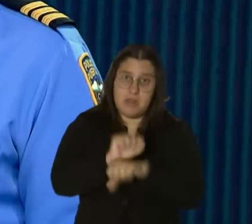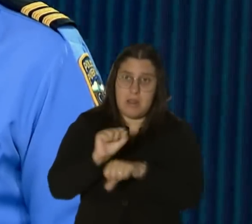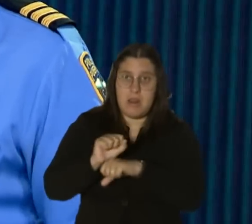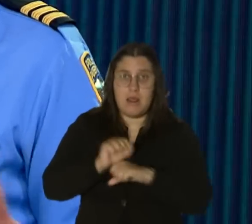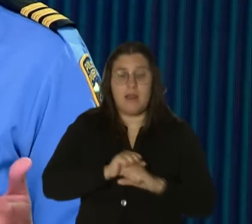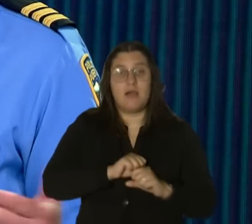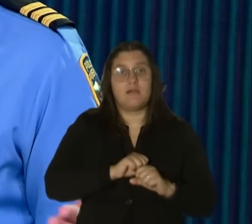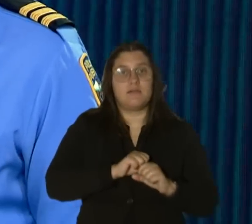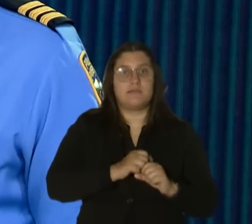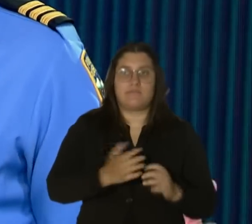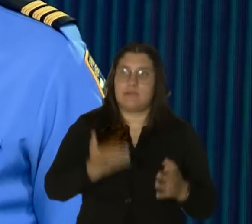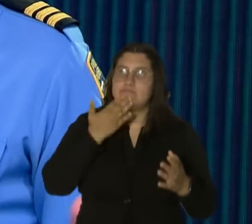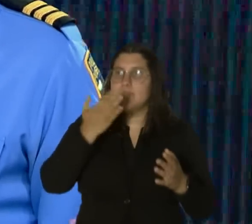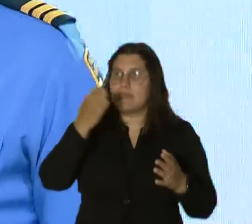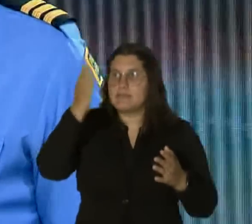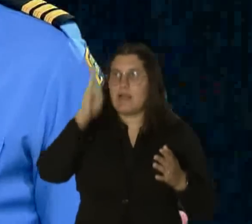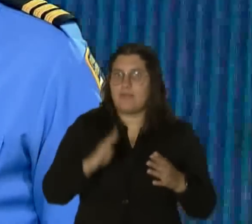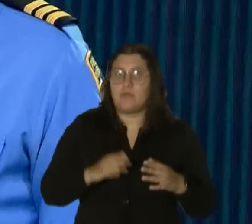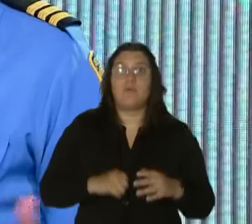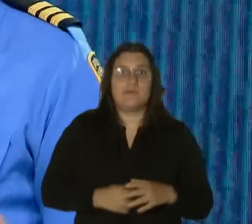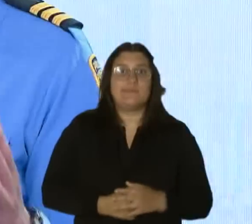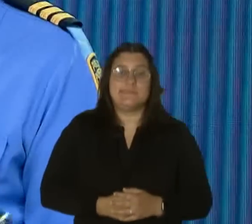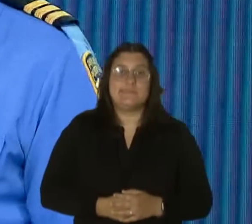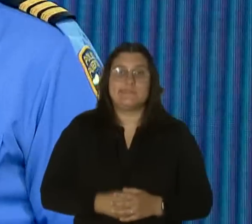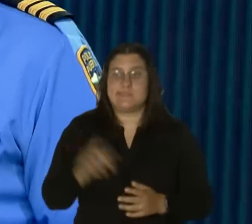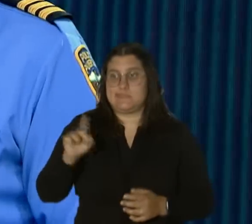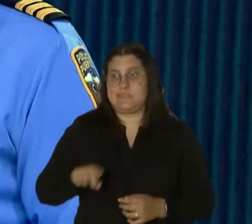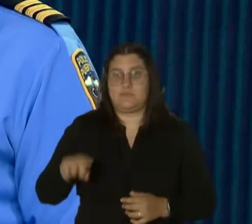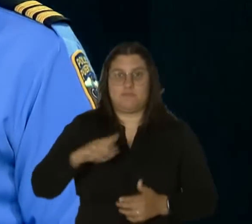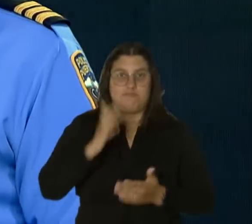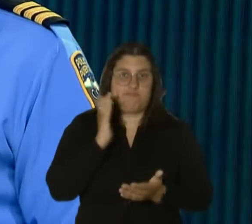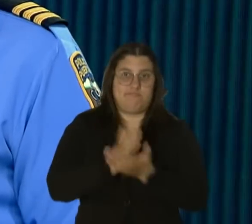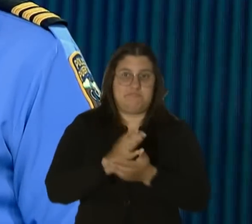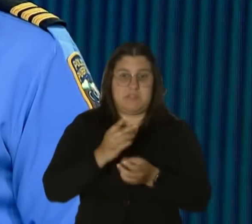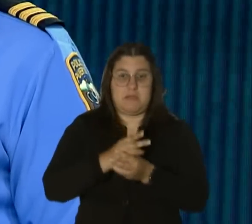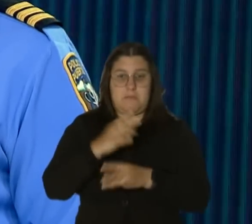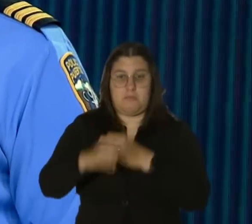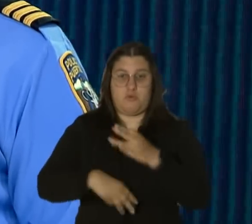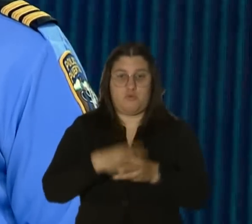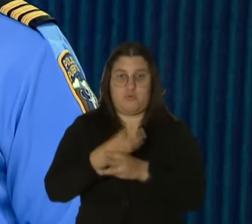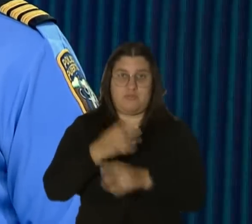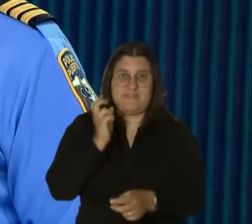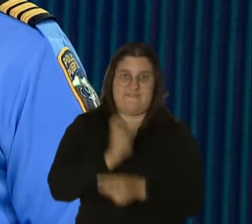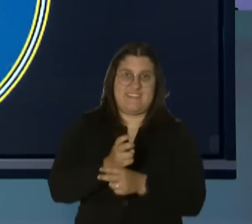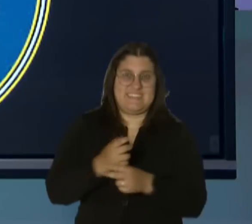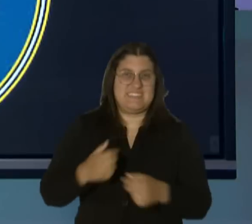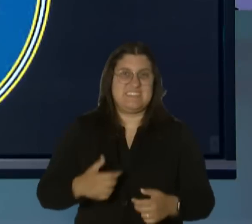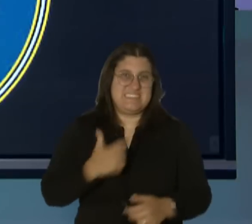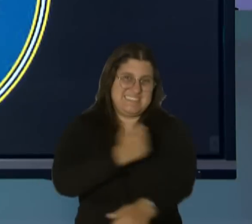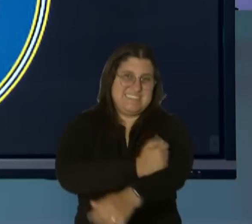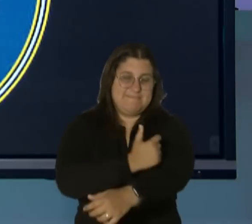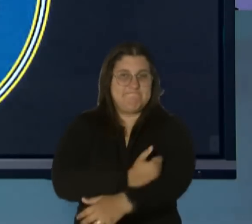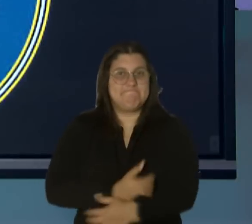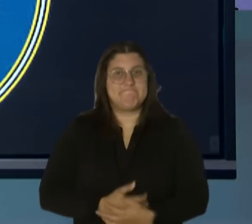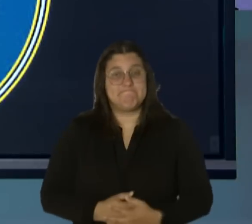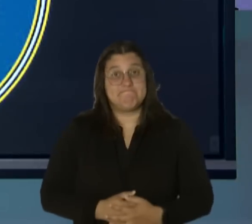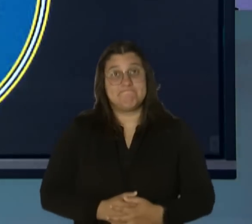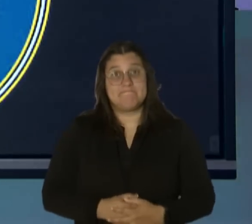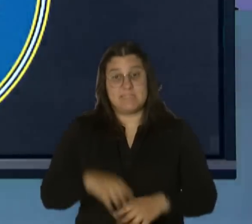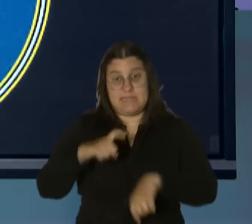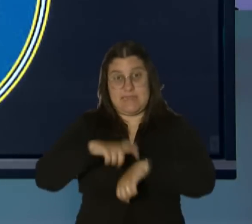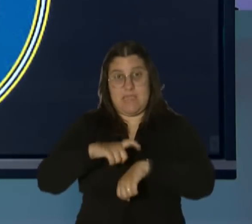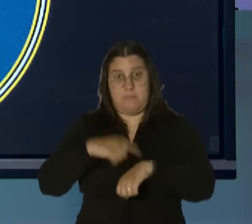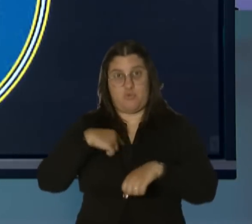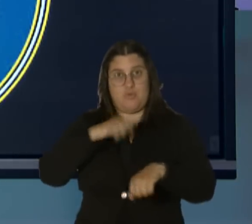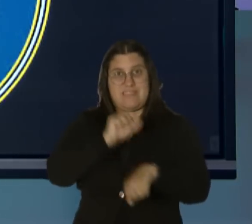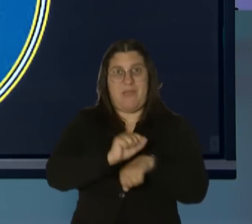gracias a Dios han podido salir de ese mundo tan difícil de las drogas. El tiempo que estuve laburando